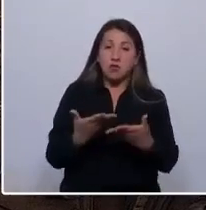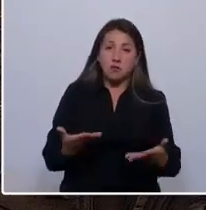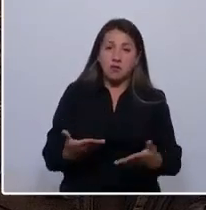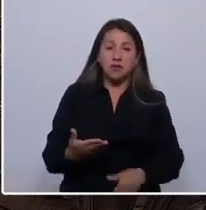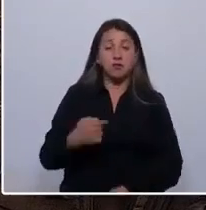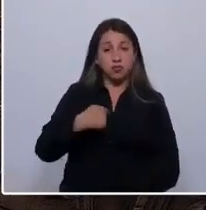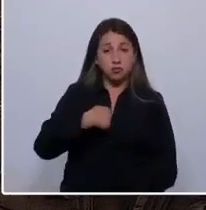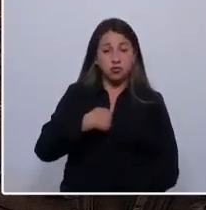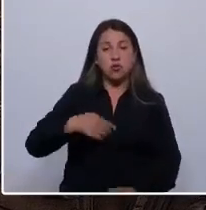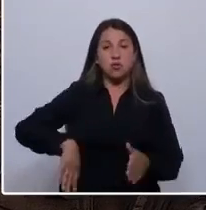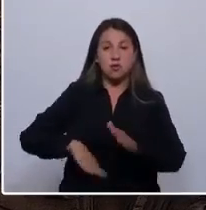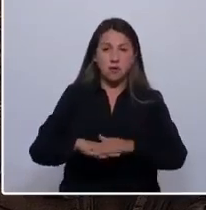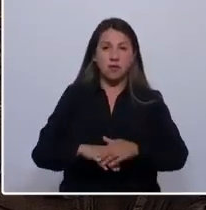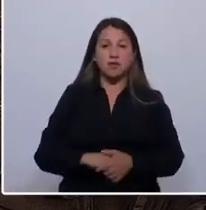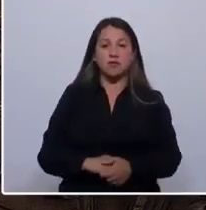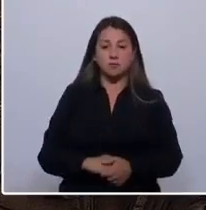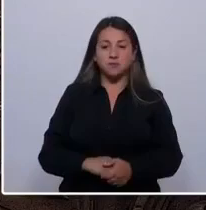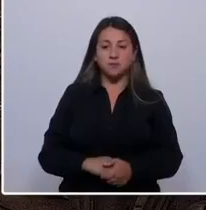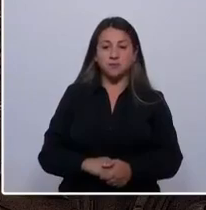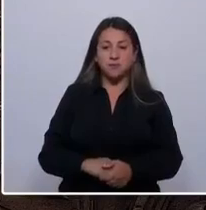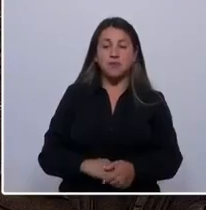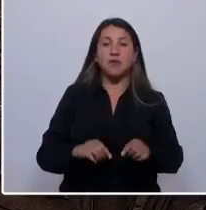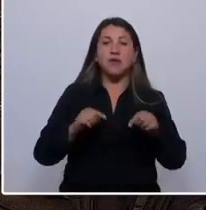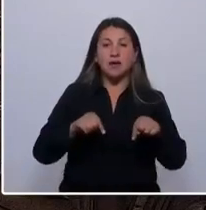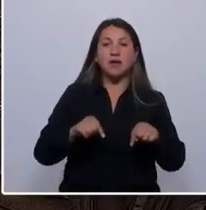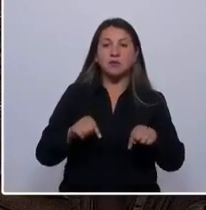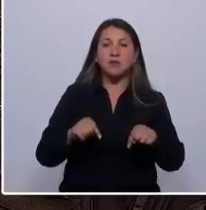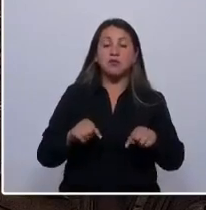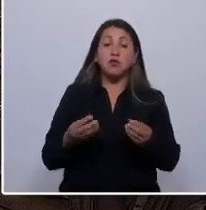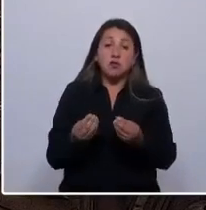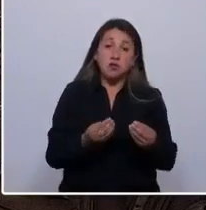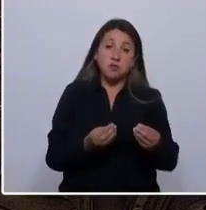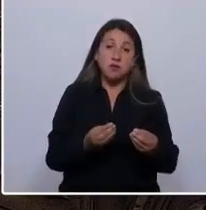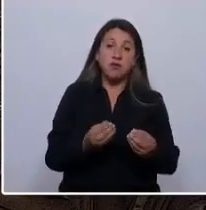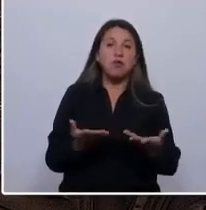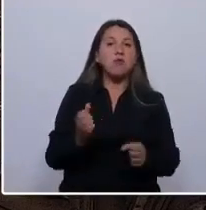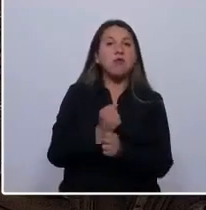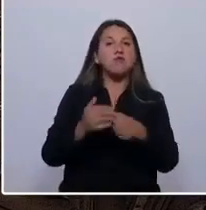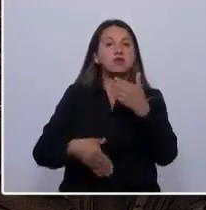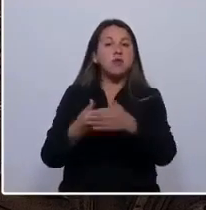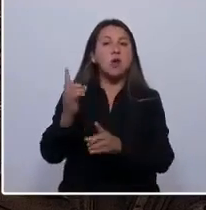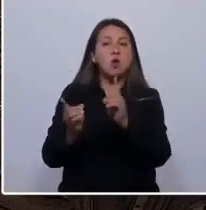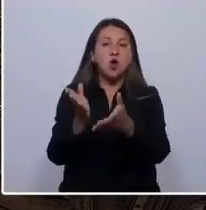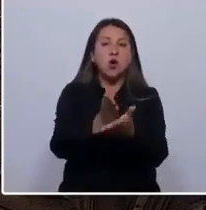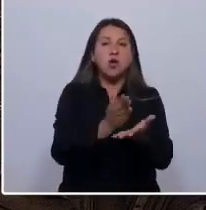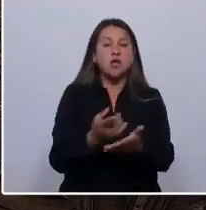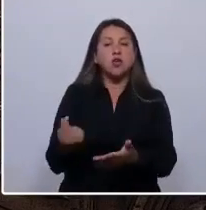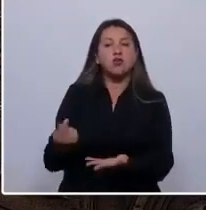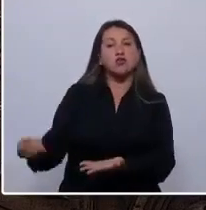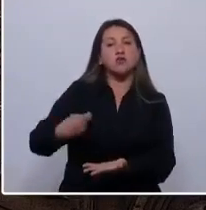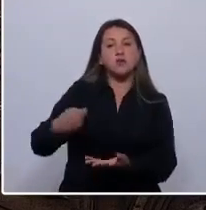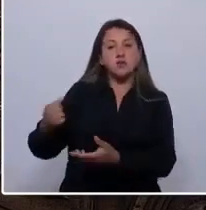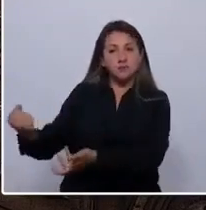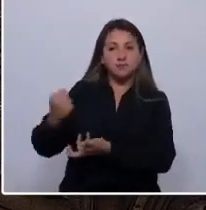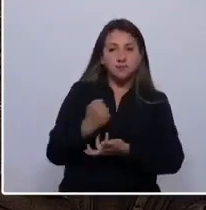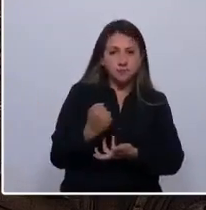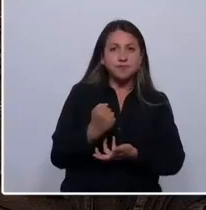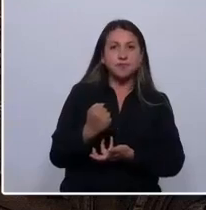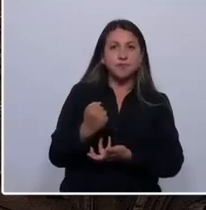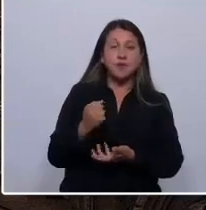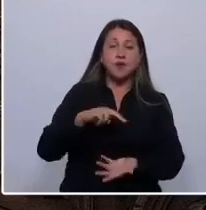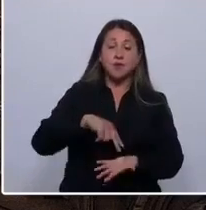yo despedida. Esto es un claro ejemplo cómo operan algunos colegios que reciben subvención y de la